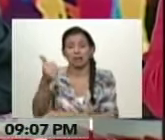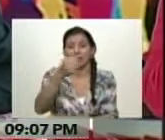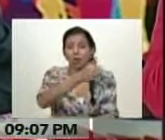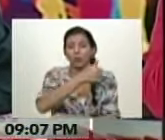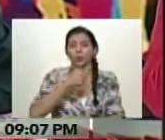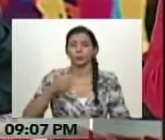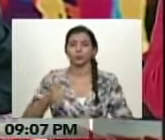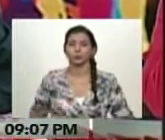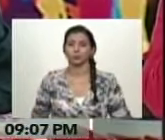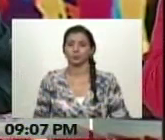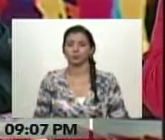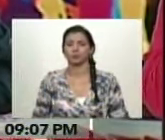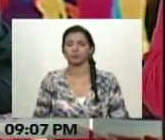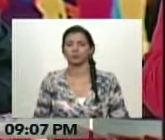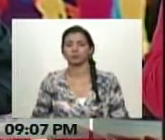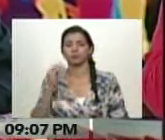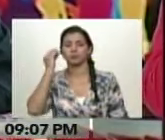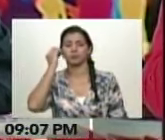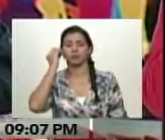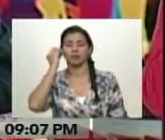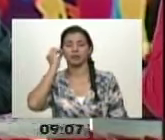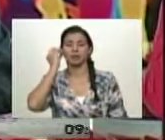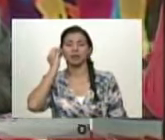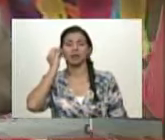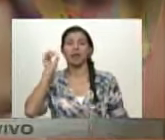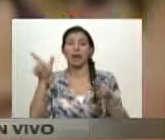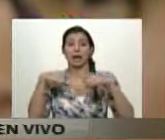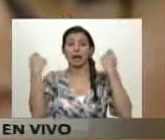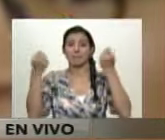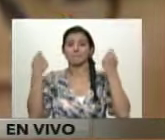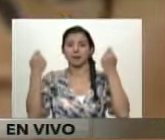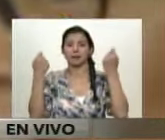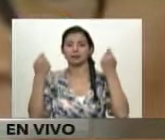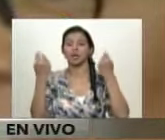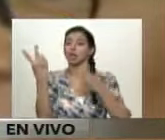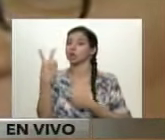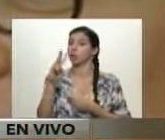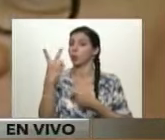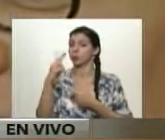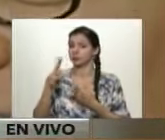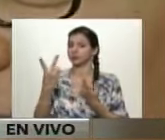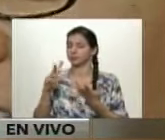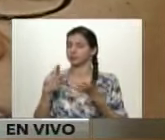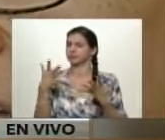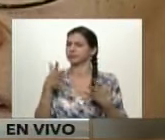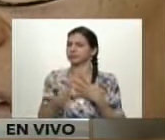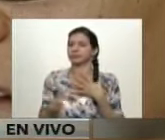Mira, la campaña que nos hace a nosotros tiene un doble efecto.